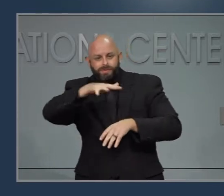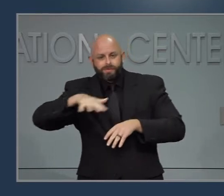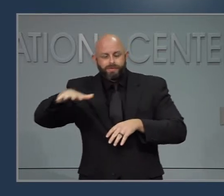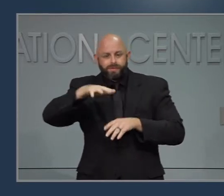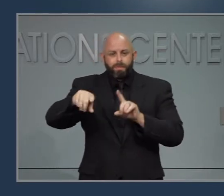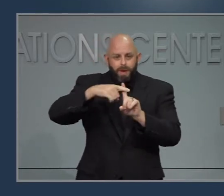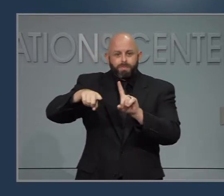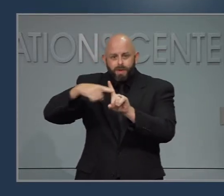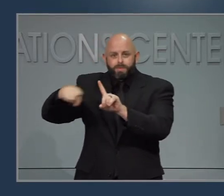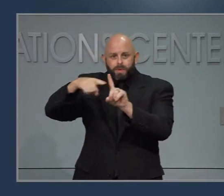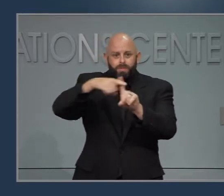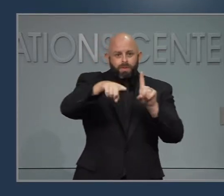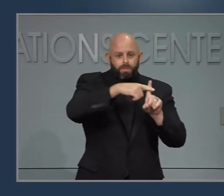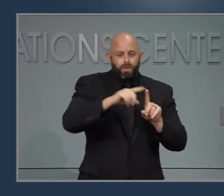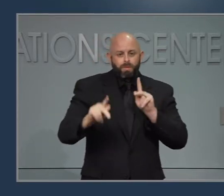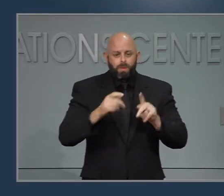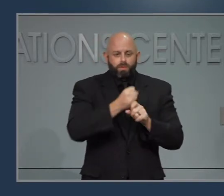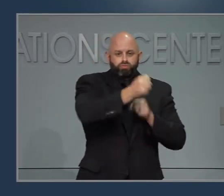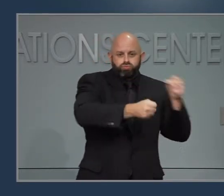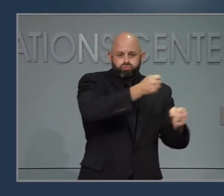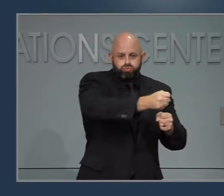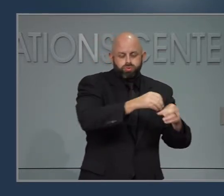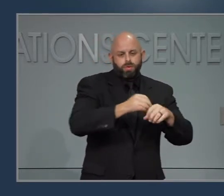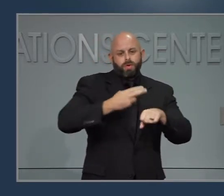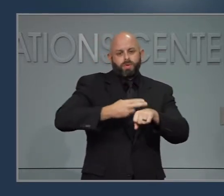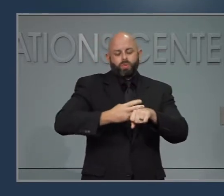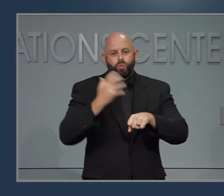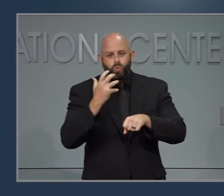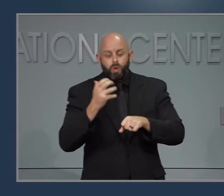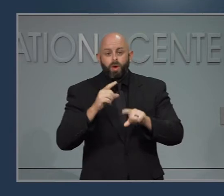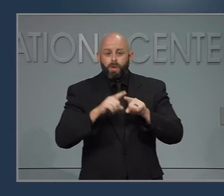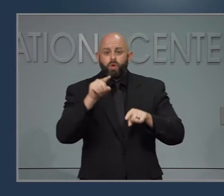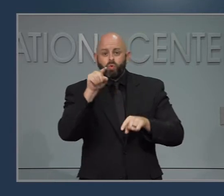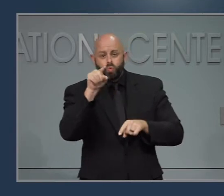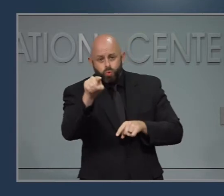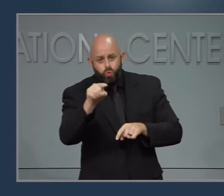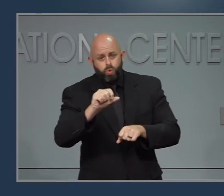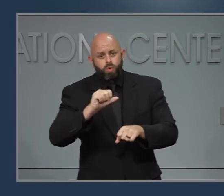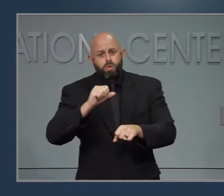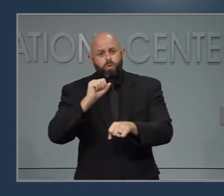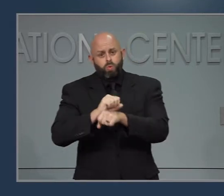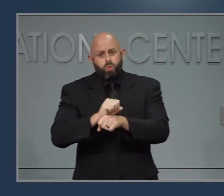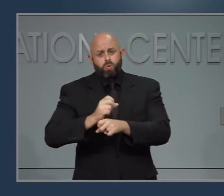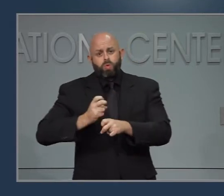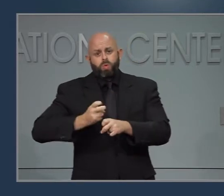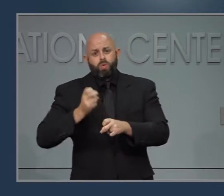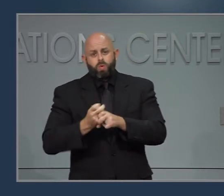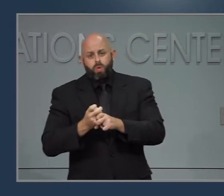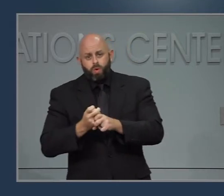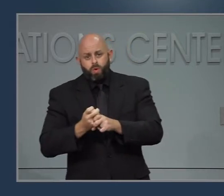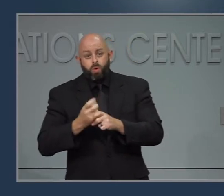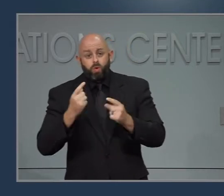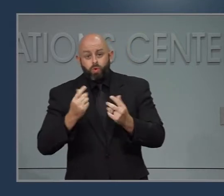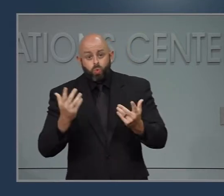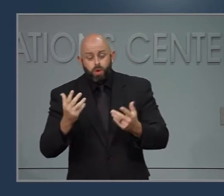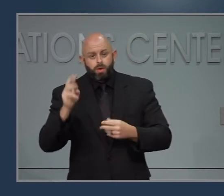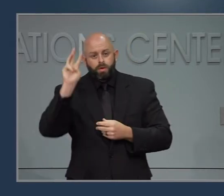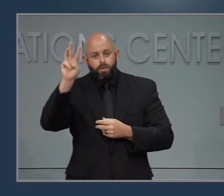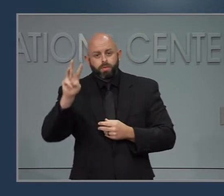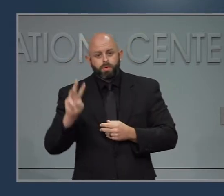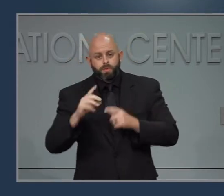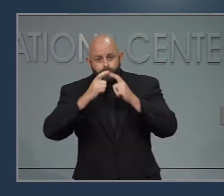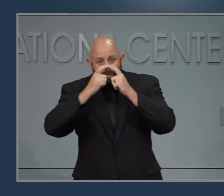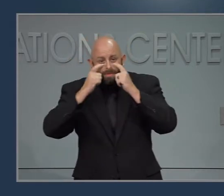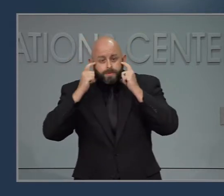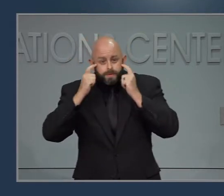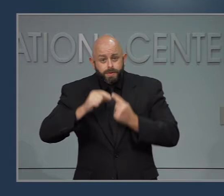luego hospitalizaciones. Pero gracias al arduo trabajo de los norcarolinenses, especialmente con el uso de mascarillas, vimos que